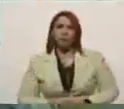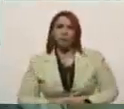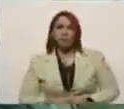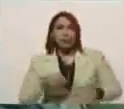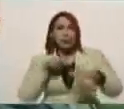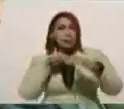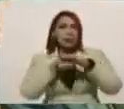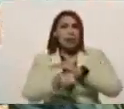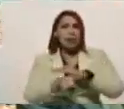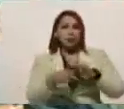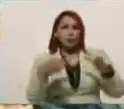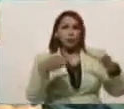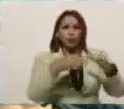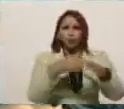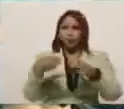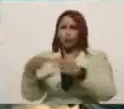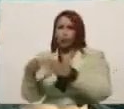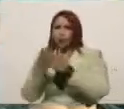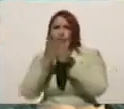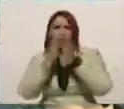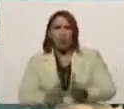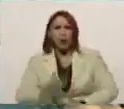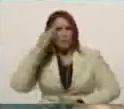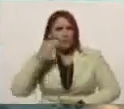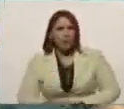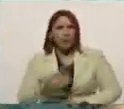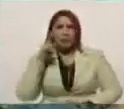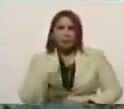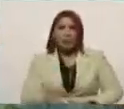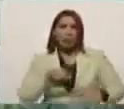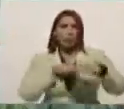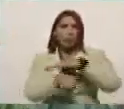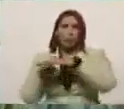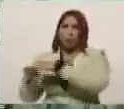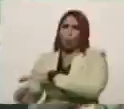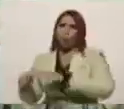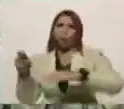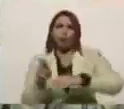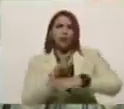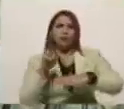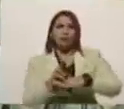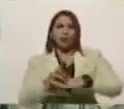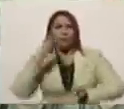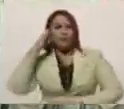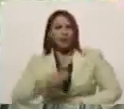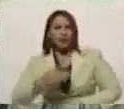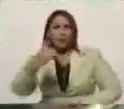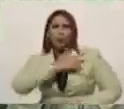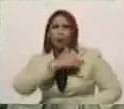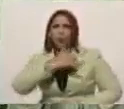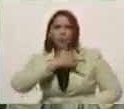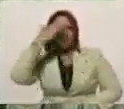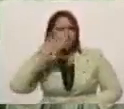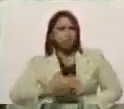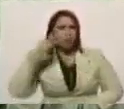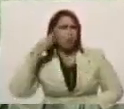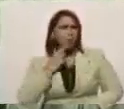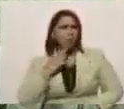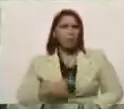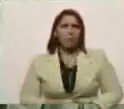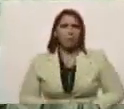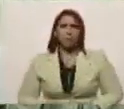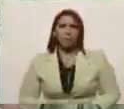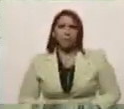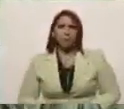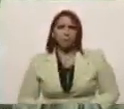dentro de los cuarteles, dentro de las unidades militares, en la Universidad Militar Bolivariana,